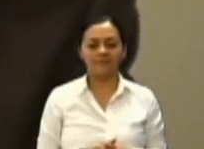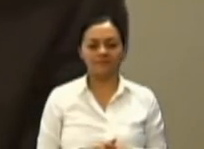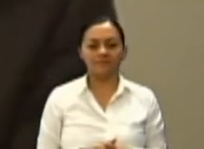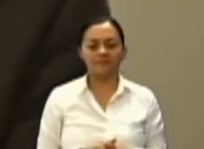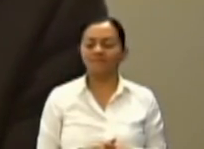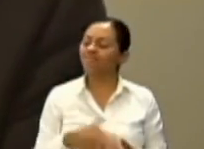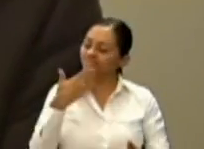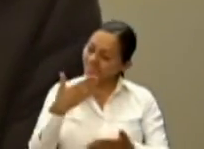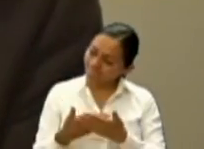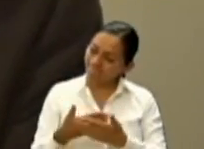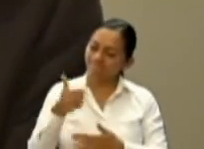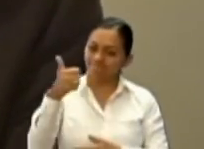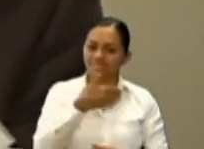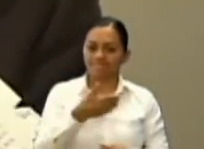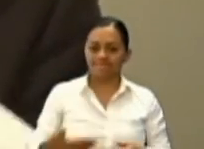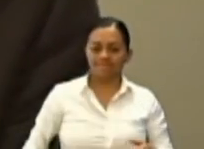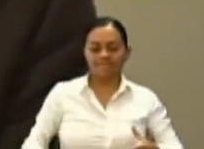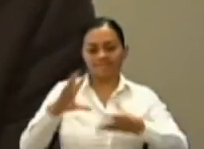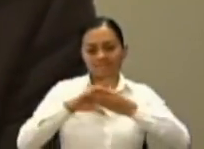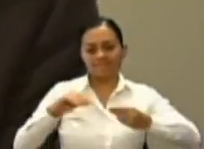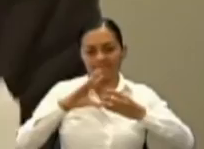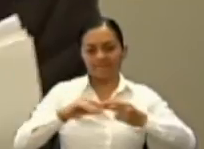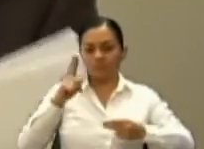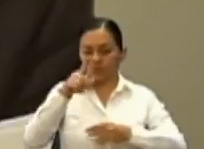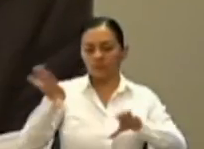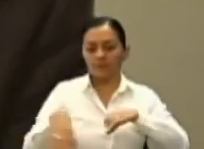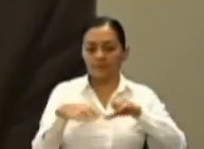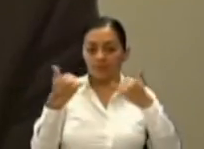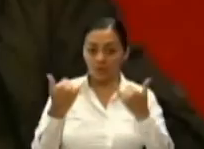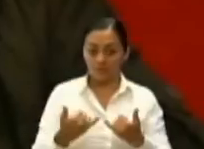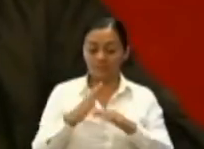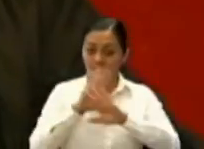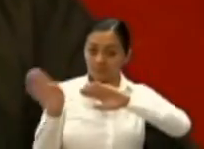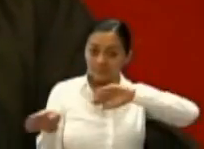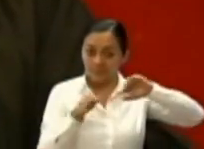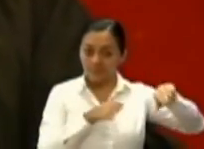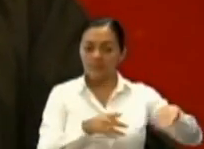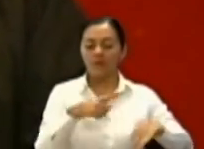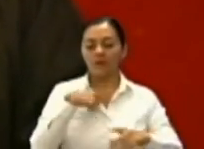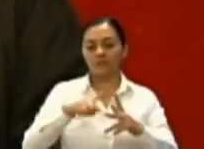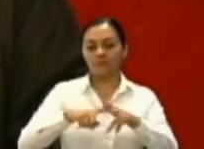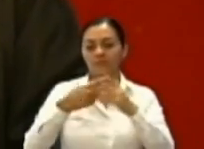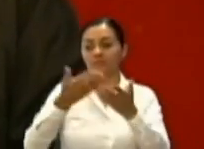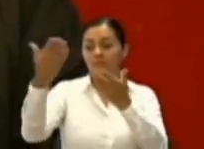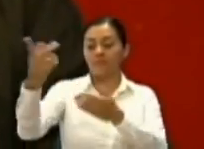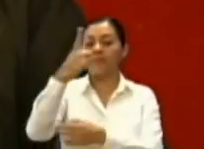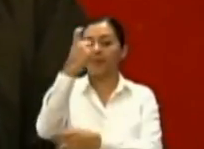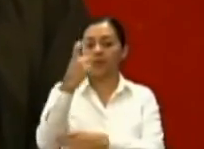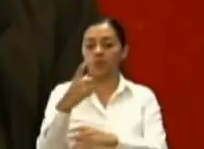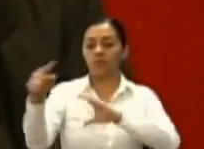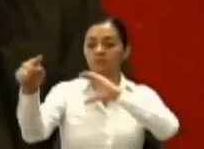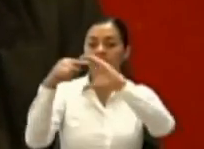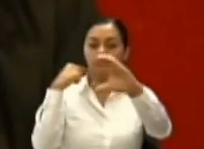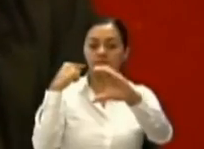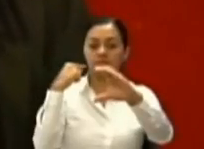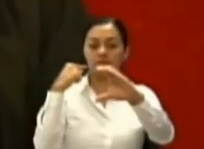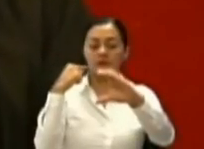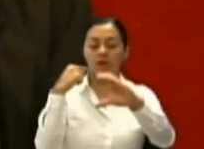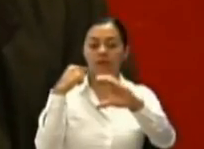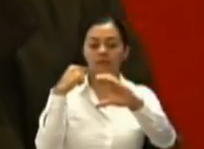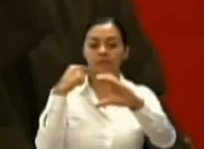amables yo presidentes por estar el sueño de actividades del día de hoy y vamos de inmediato a la ronda de preguntas que han ingresado al correo